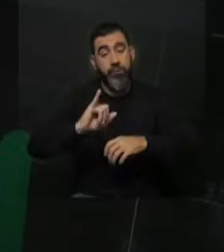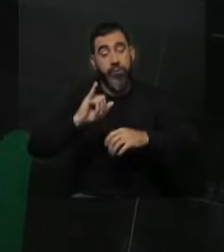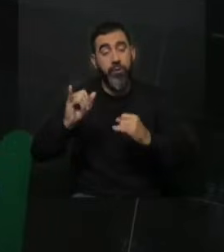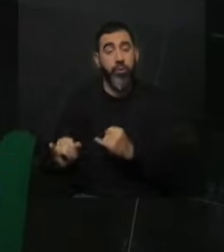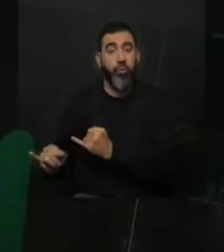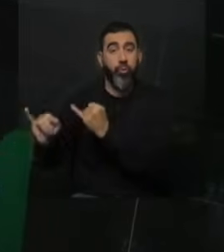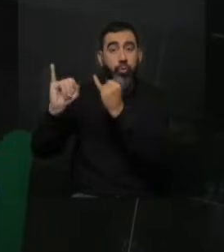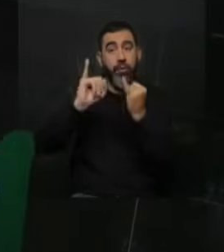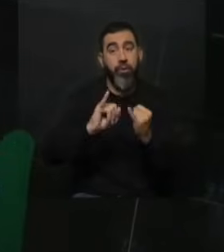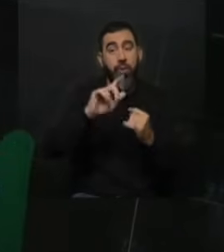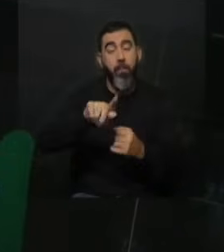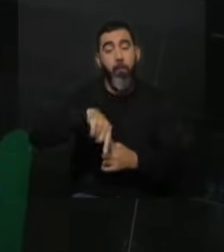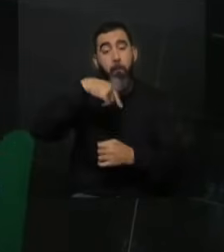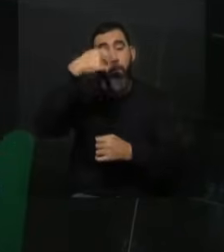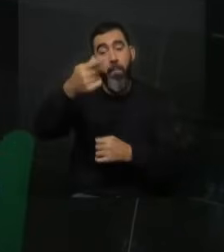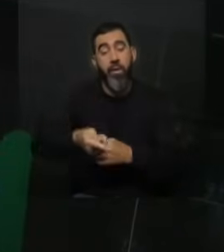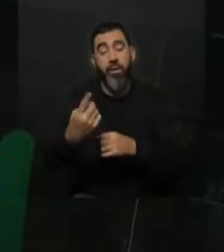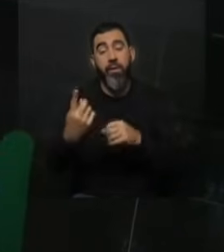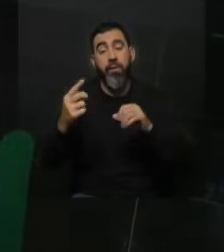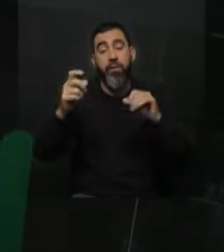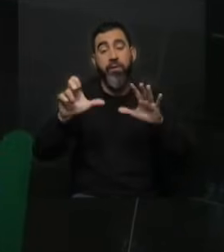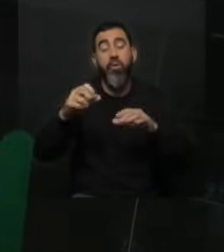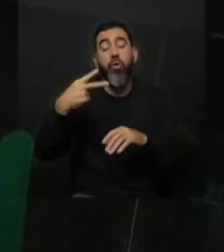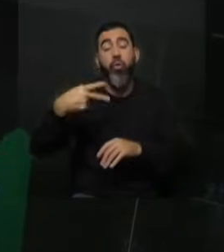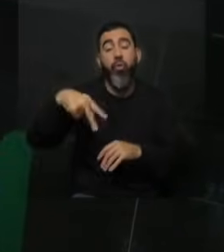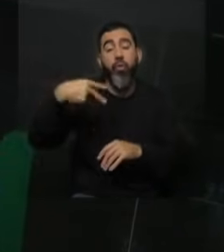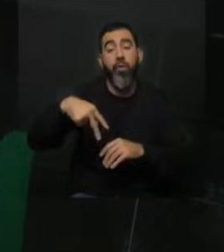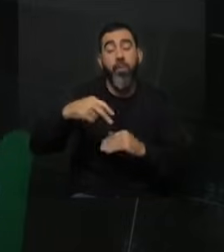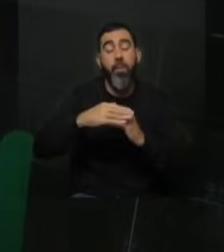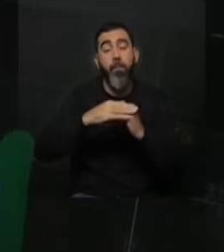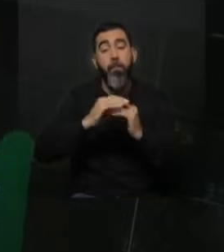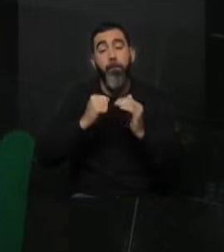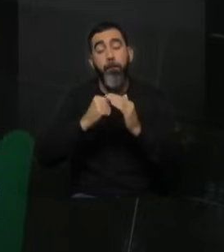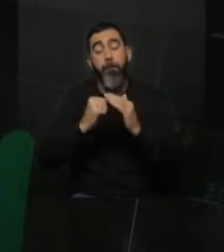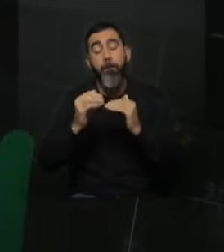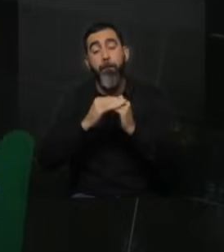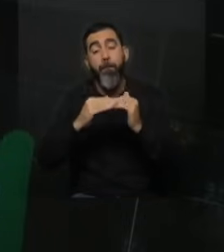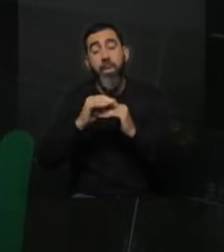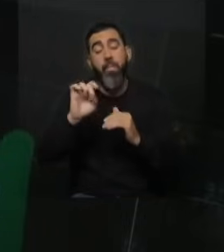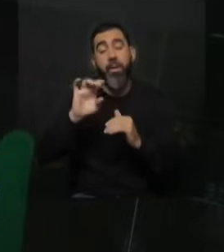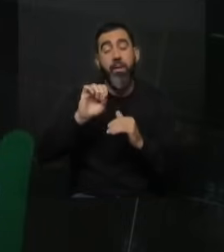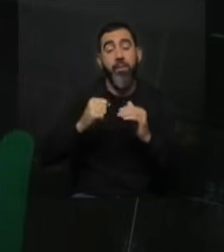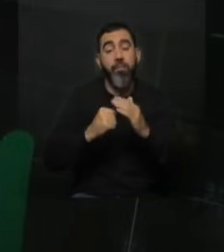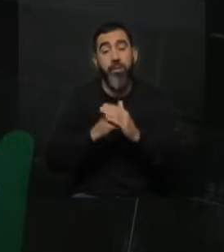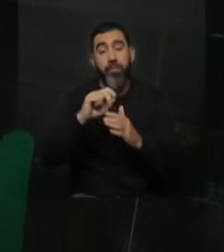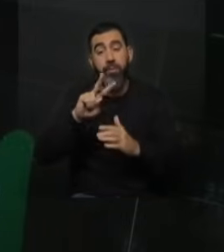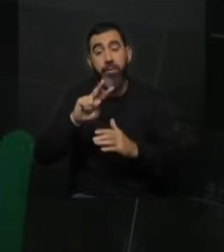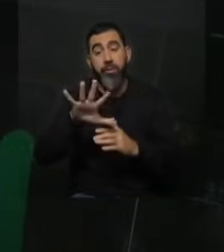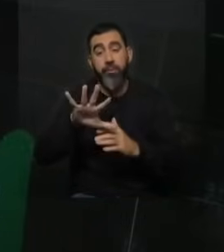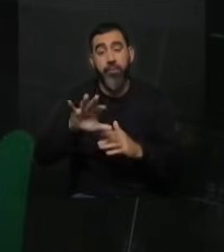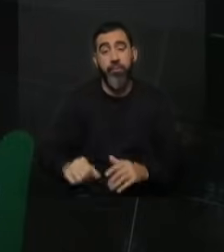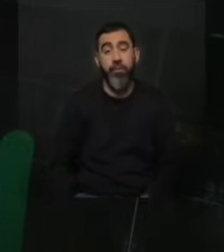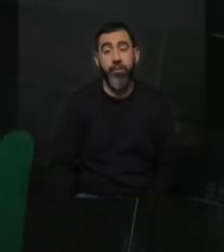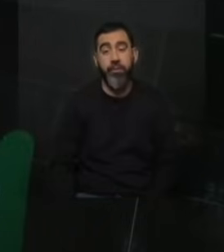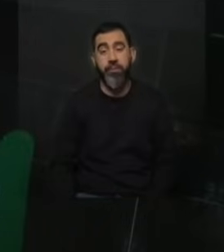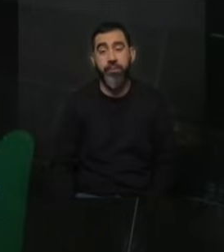jornada y para mañana qué se espera 16 de noviembre la Eh bueno baja la probabilidad de precipitaciónes las temperaturas se ubican